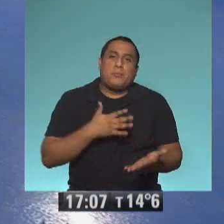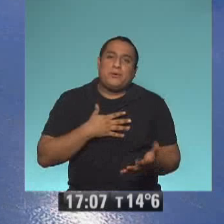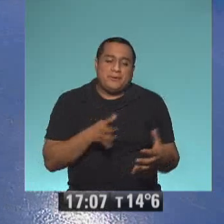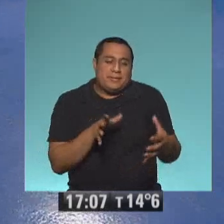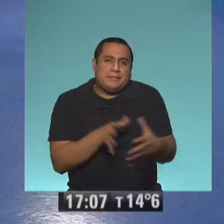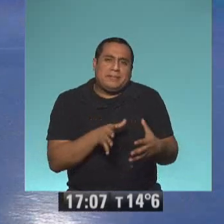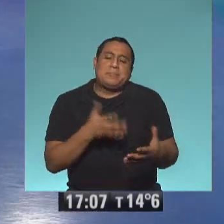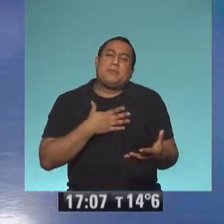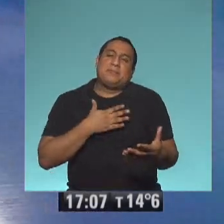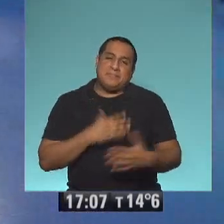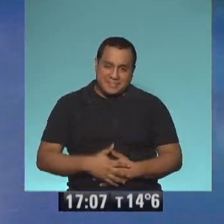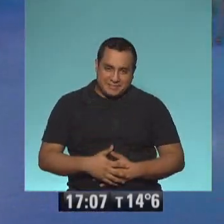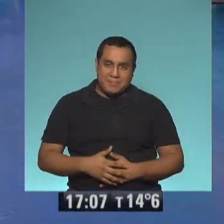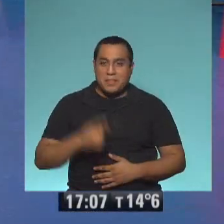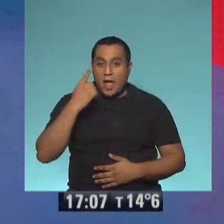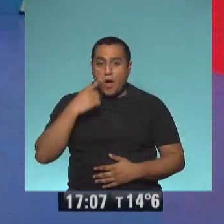preparamos